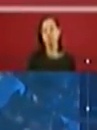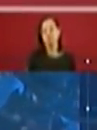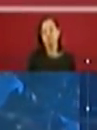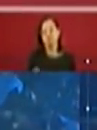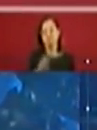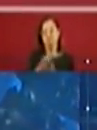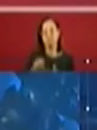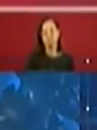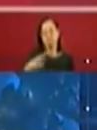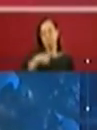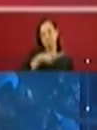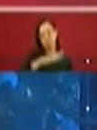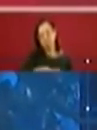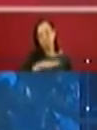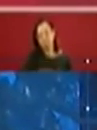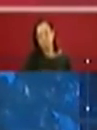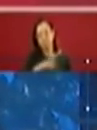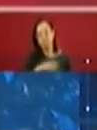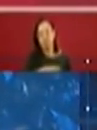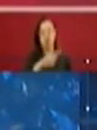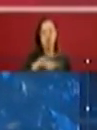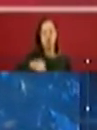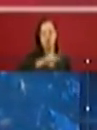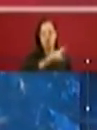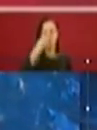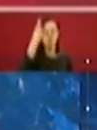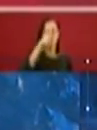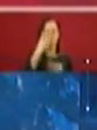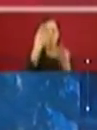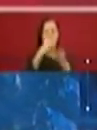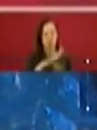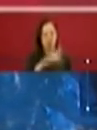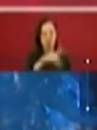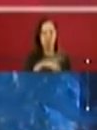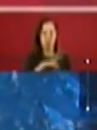que también daña su liderazgo en lugar de fortalecerlo.